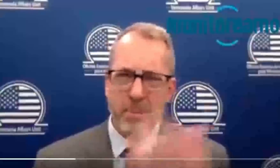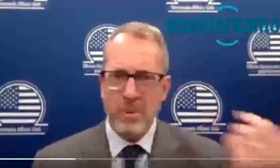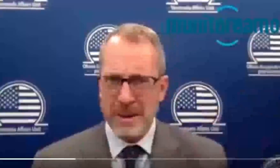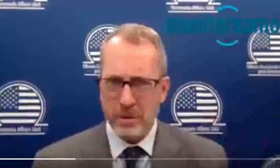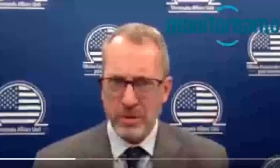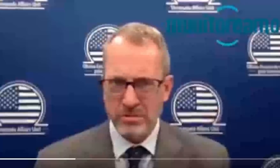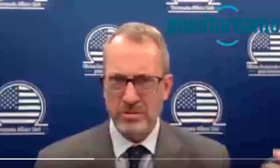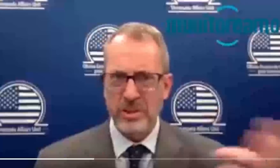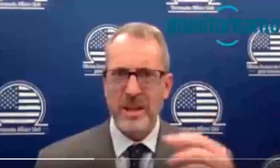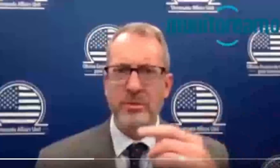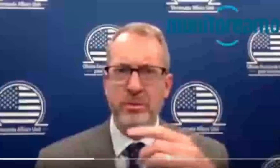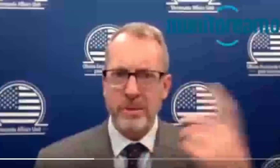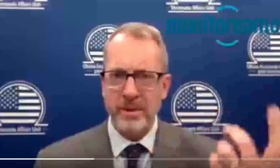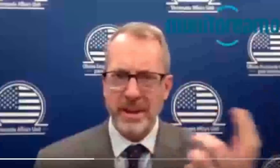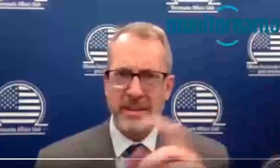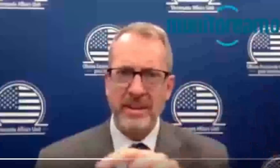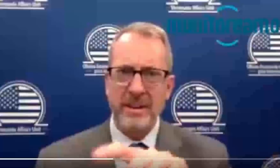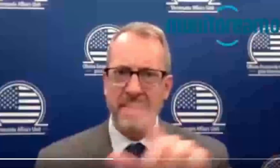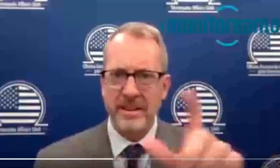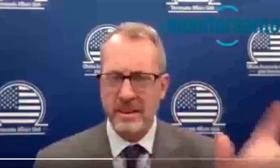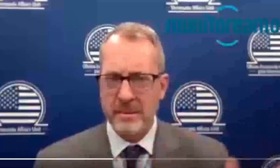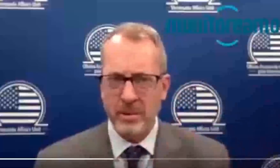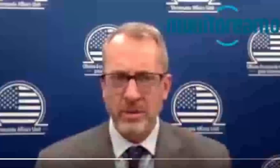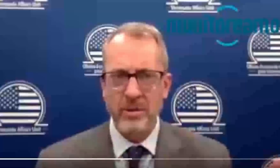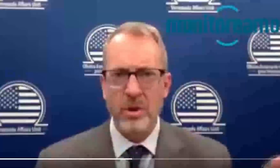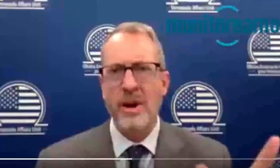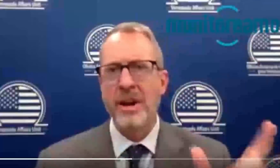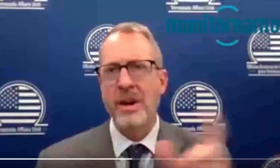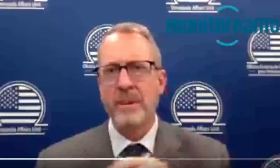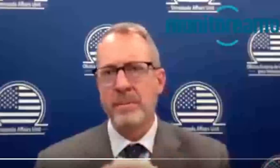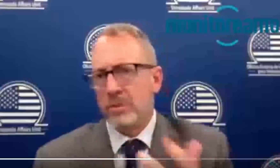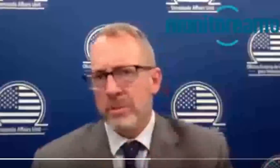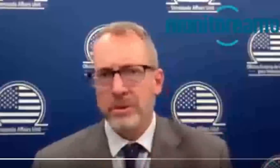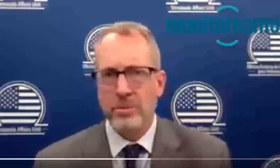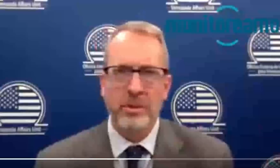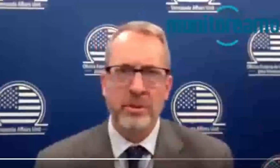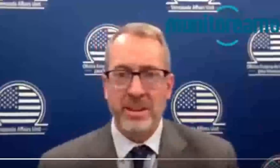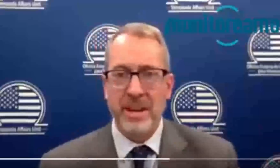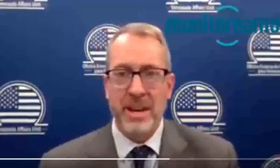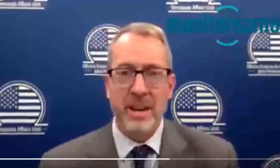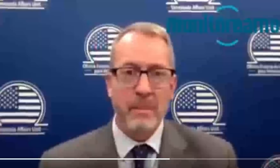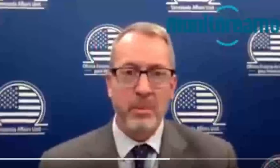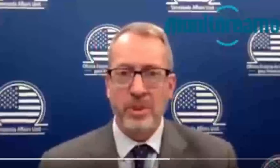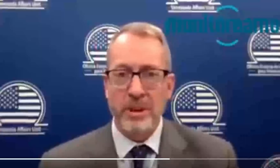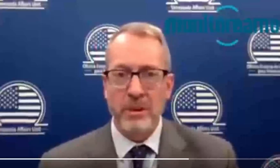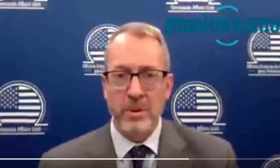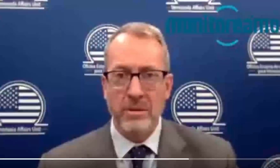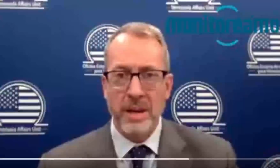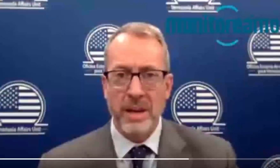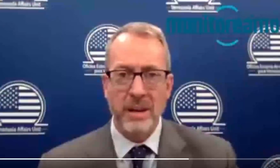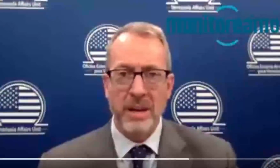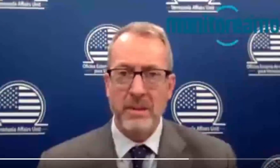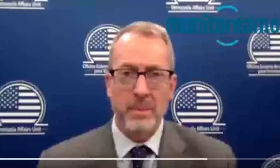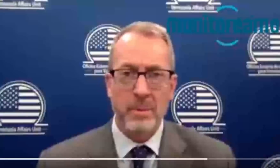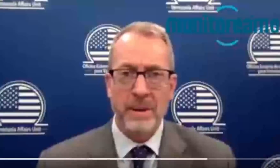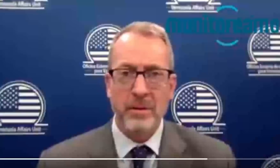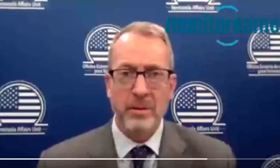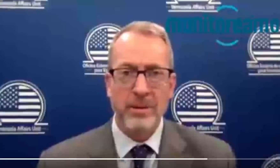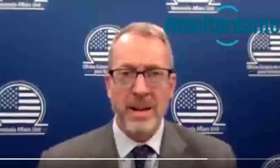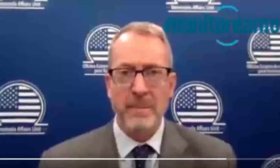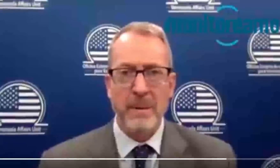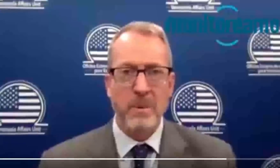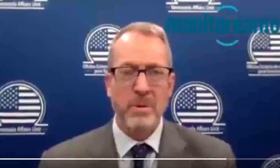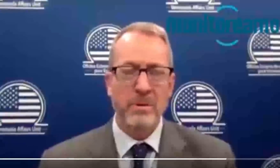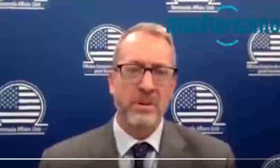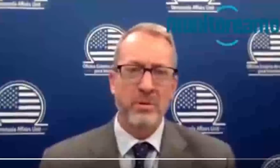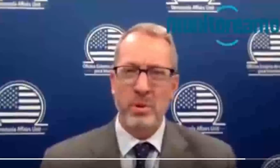empresarios, con Fedecanas, con gobierno, y la agenda Guaidó hasta que se estrelle solita. ¿O es que tú crees